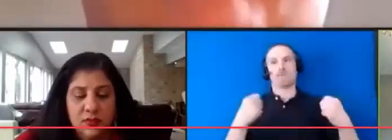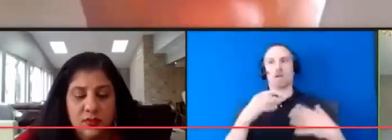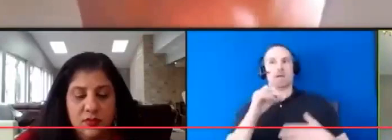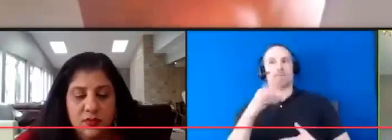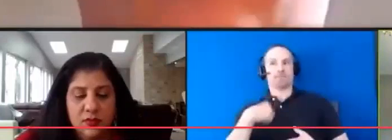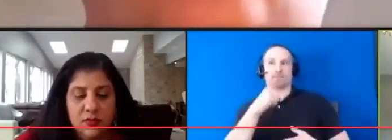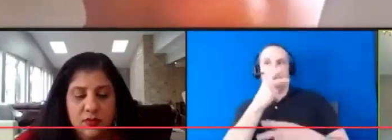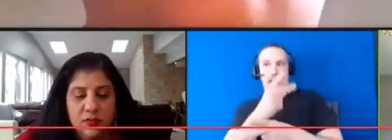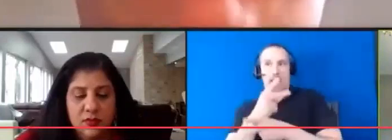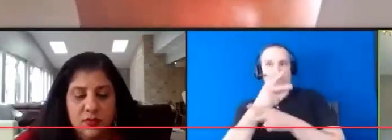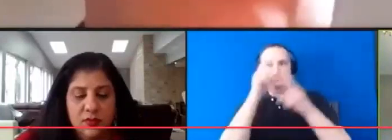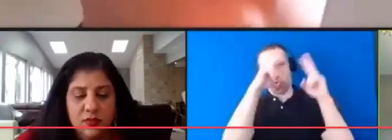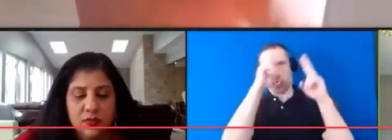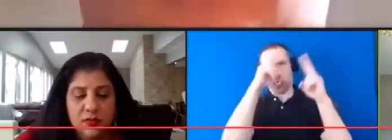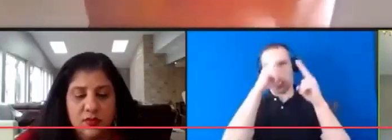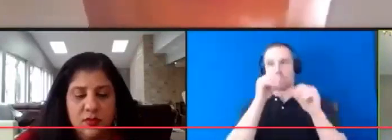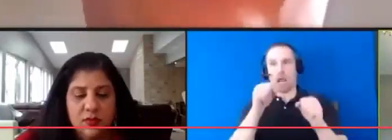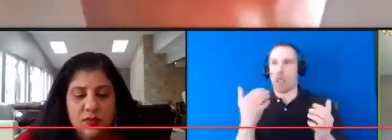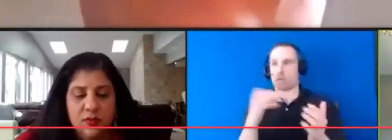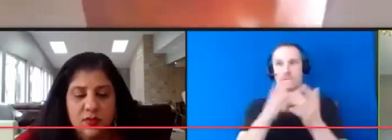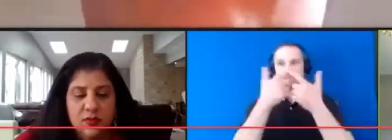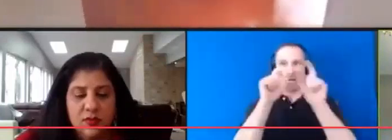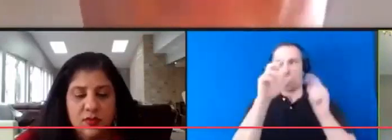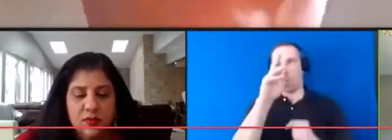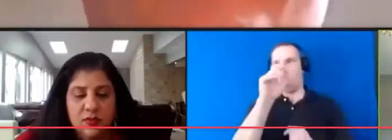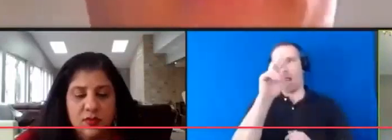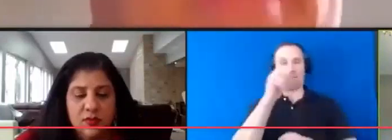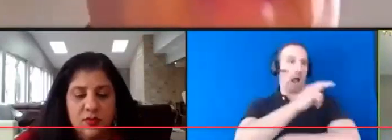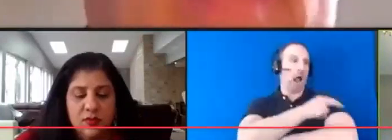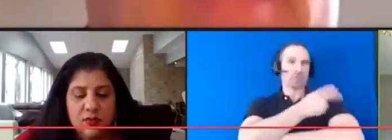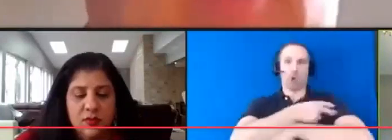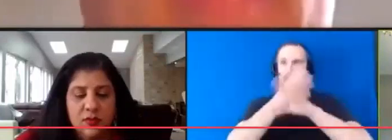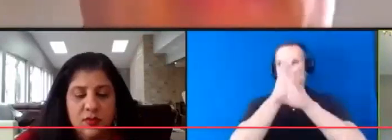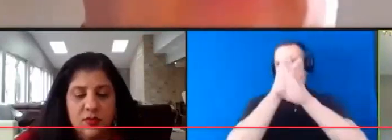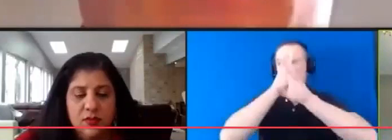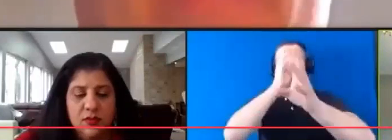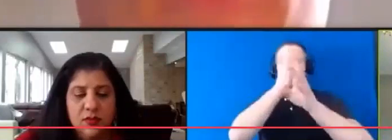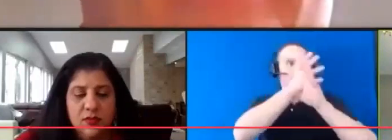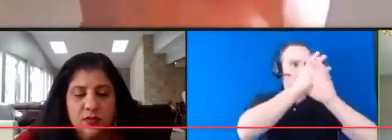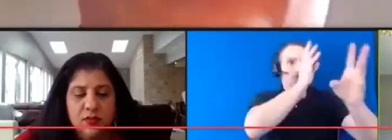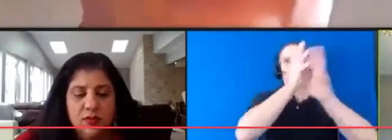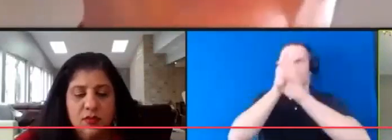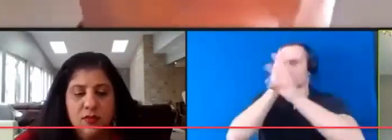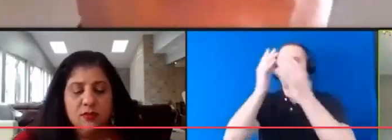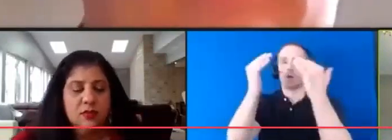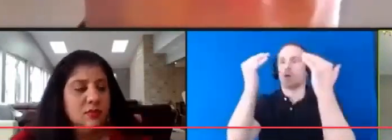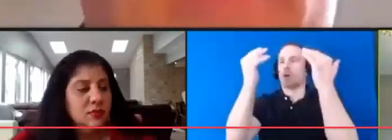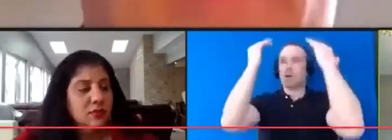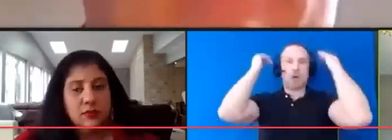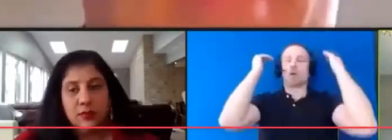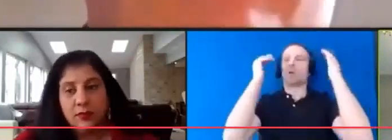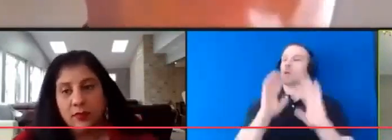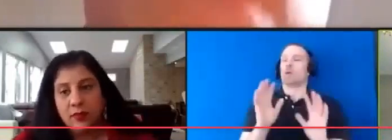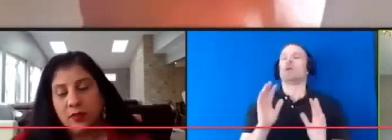casos de diario el condado de michigan y tienen pequeños